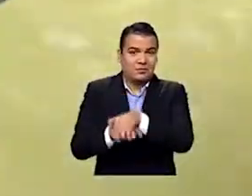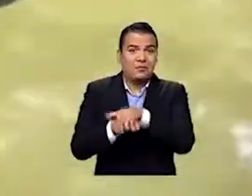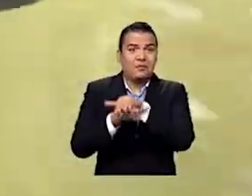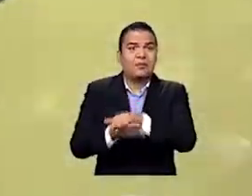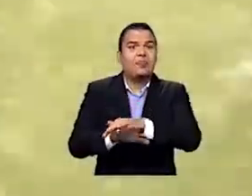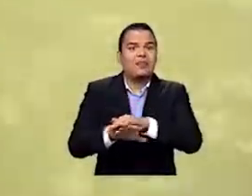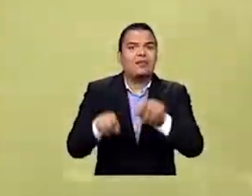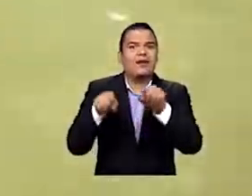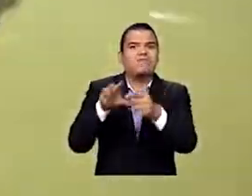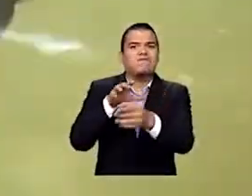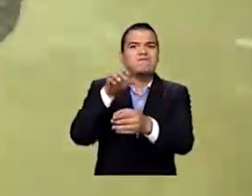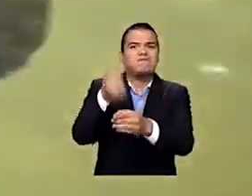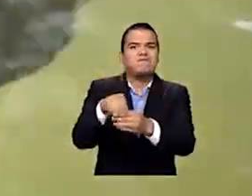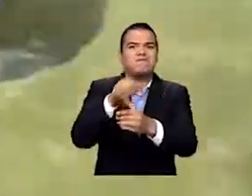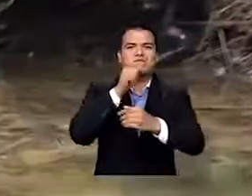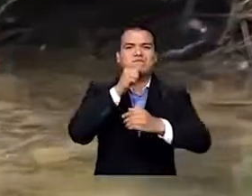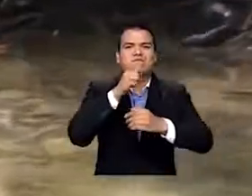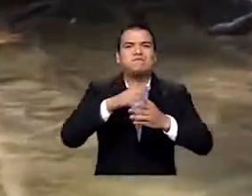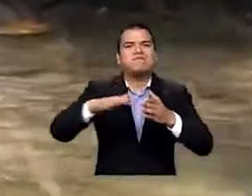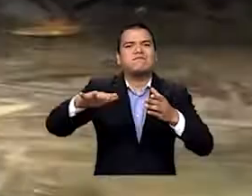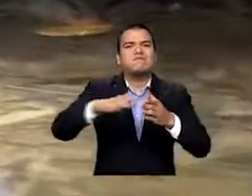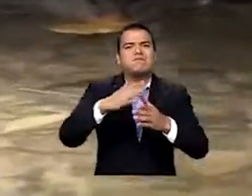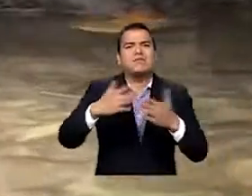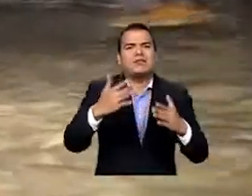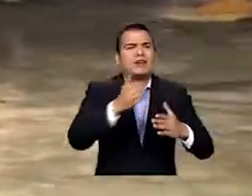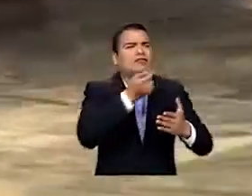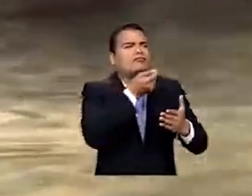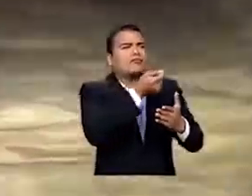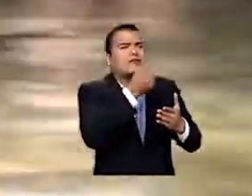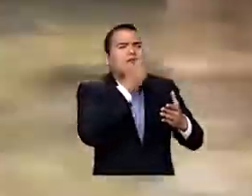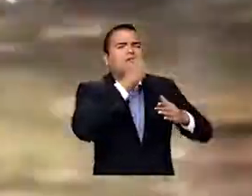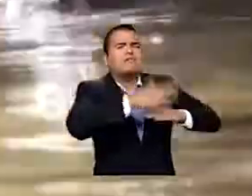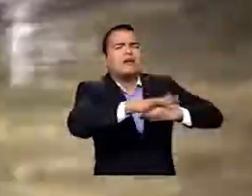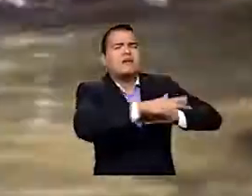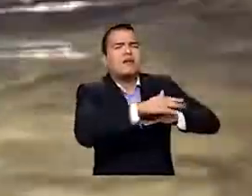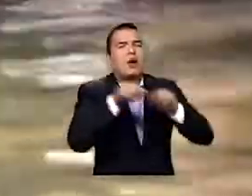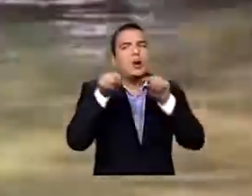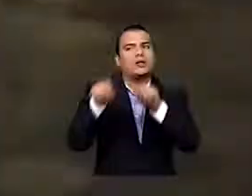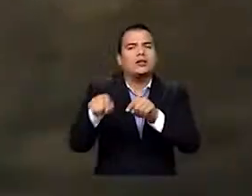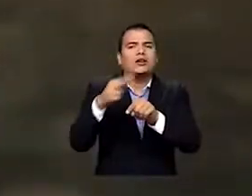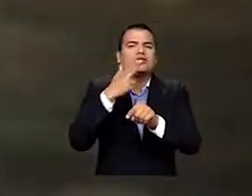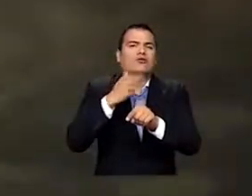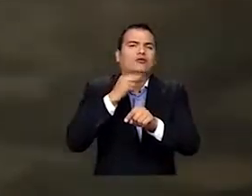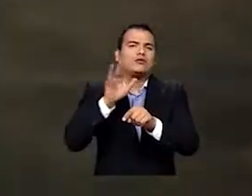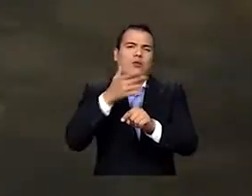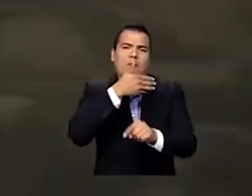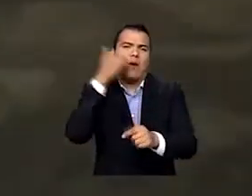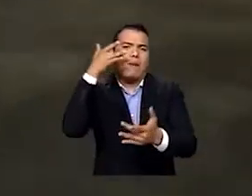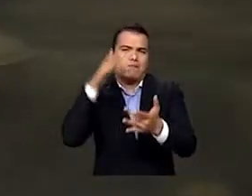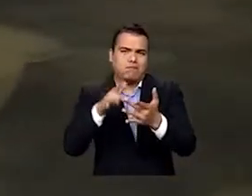su dulce hogar, porque a pesar de estar tan cerca del mar, estos esteros son de agua dulce.